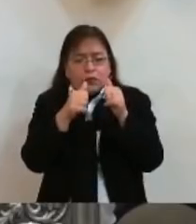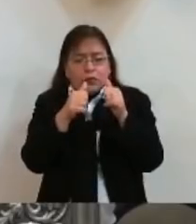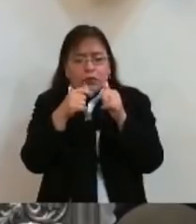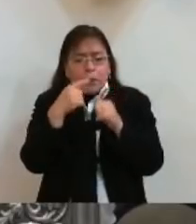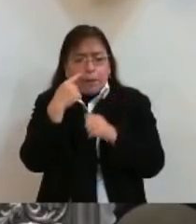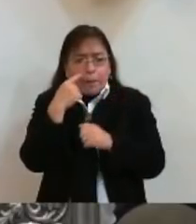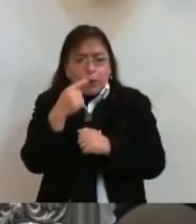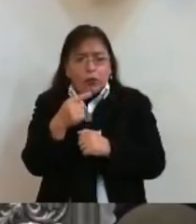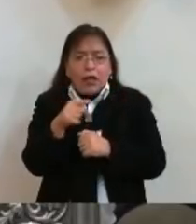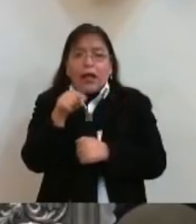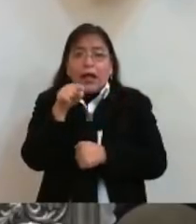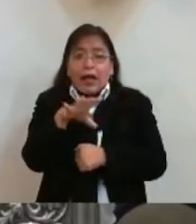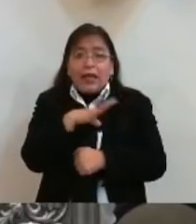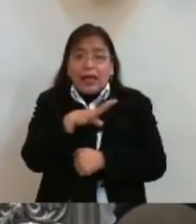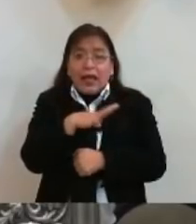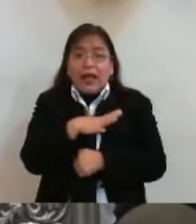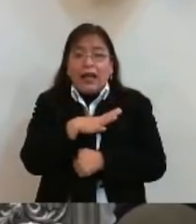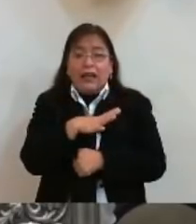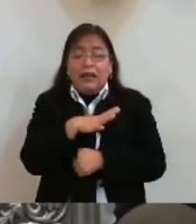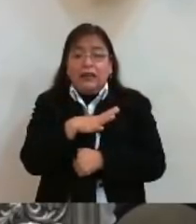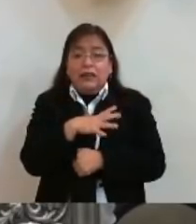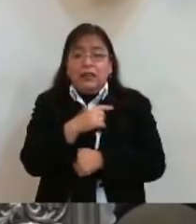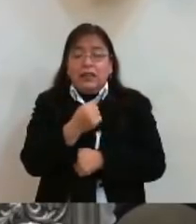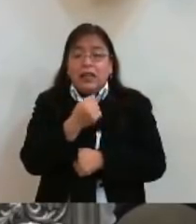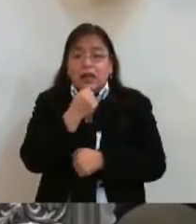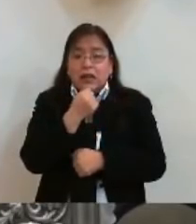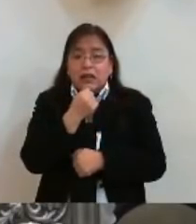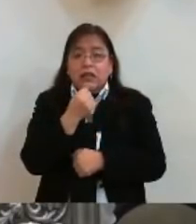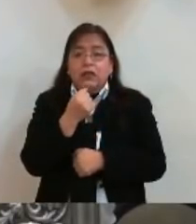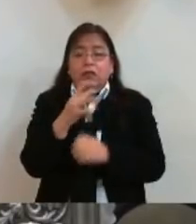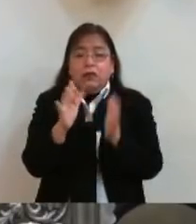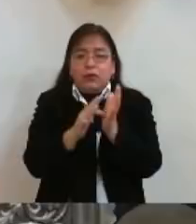niño, al niño Jesús.